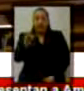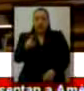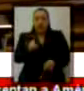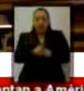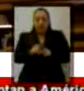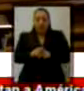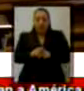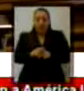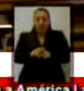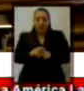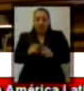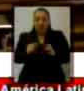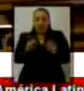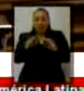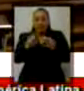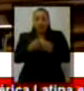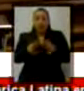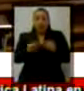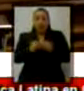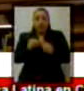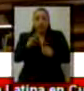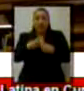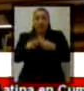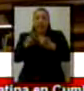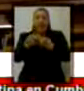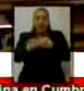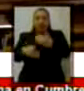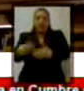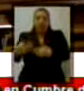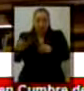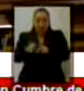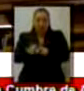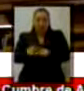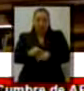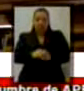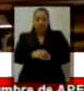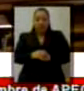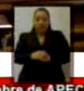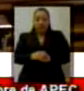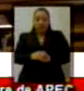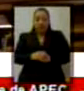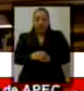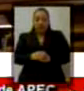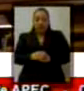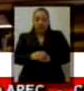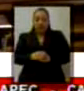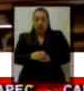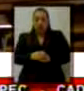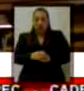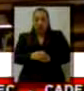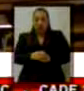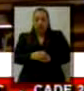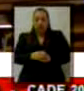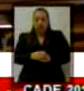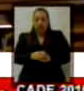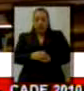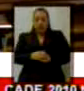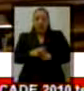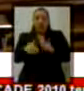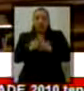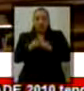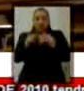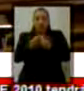y parientes consanguíneos hasta el cuarto grado de afinidad y segundo de afinidad y cuarto grado de consanguinidad. Entonces, toda esta gama